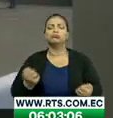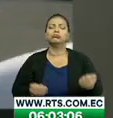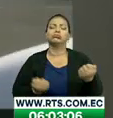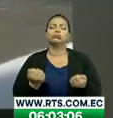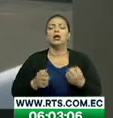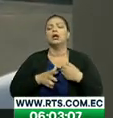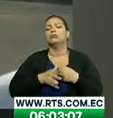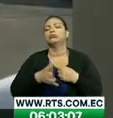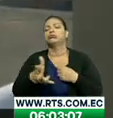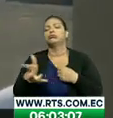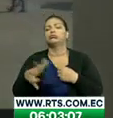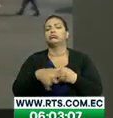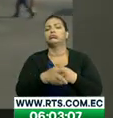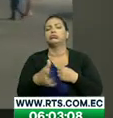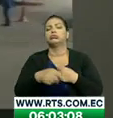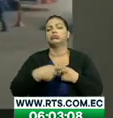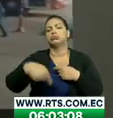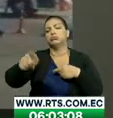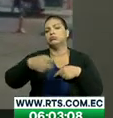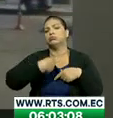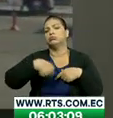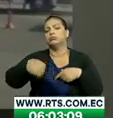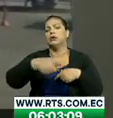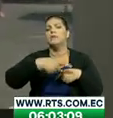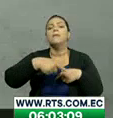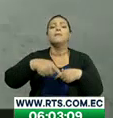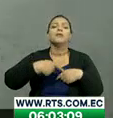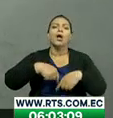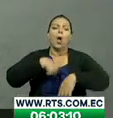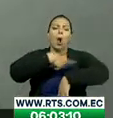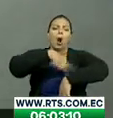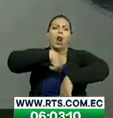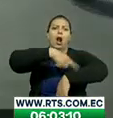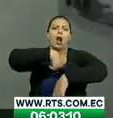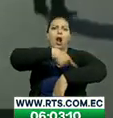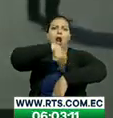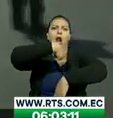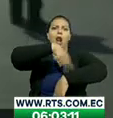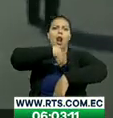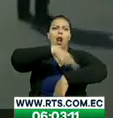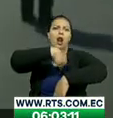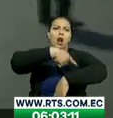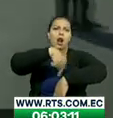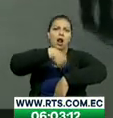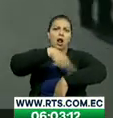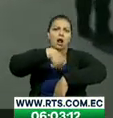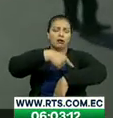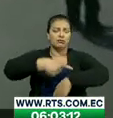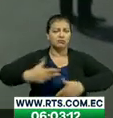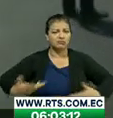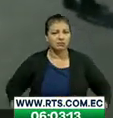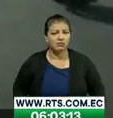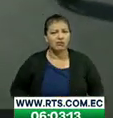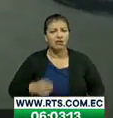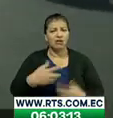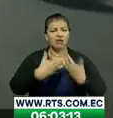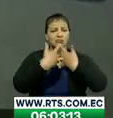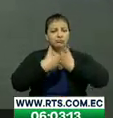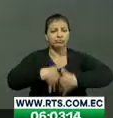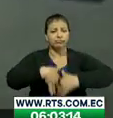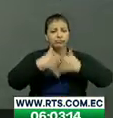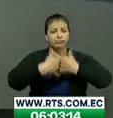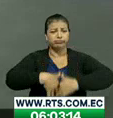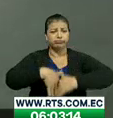naranja, empiezas a verlo amarillo, empieza medio a patatear y te paniquea. Un carro, no digamos, que recorre